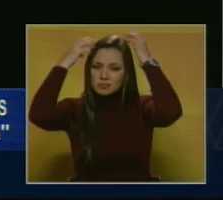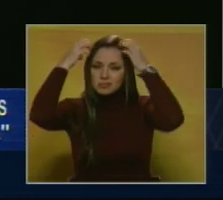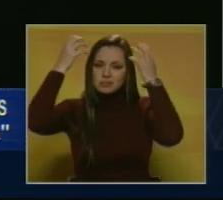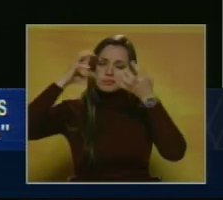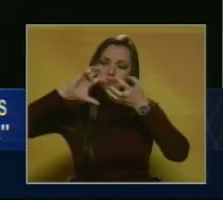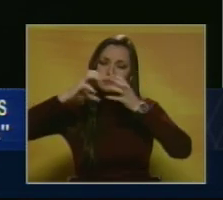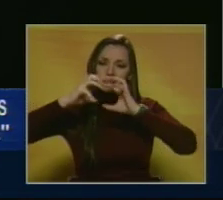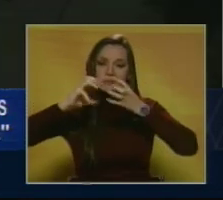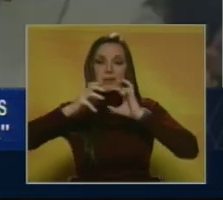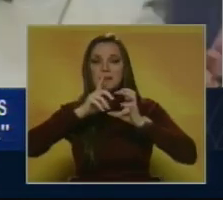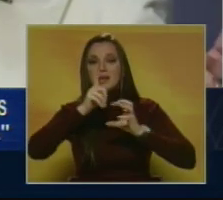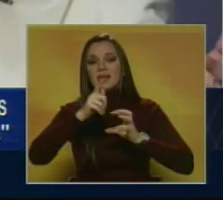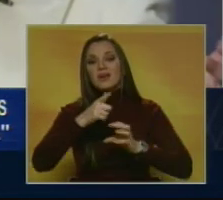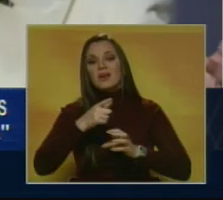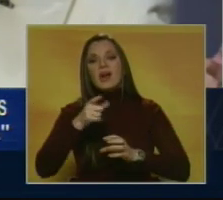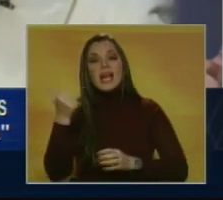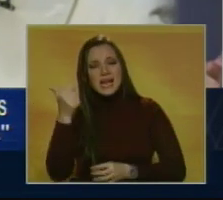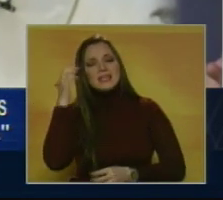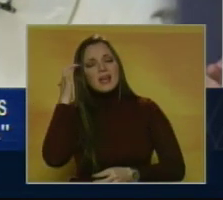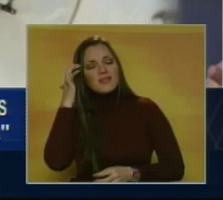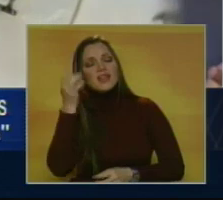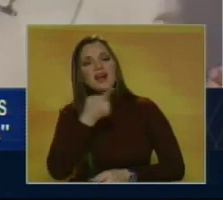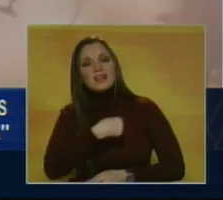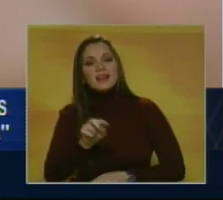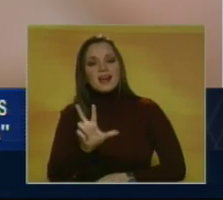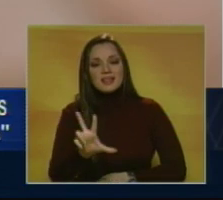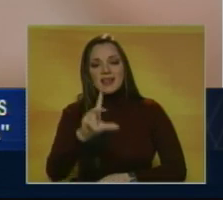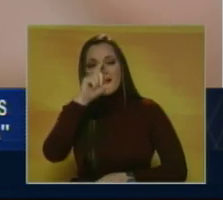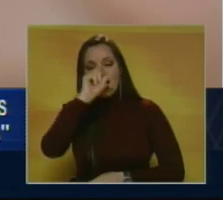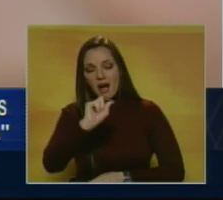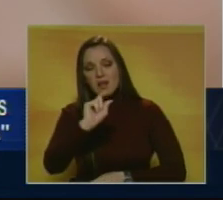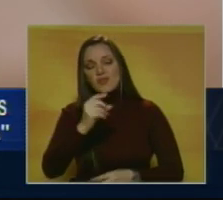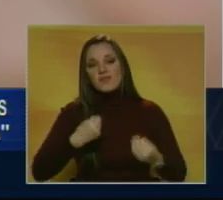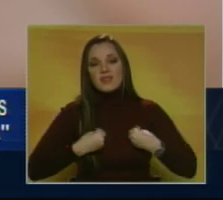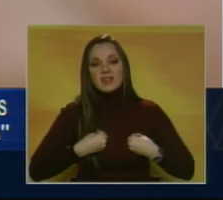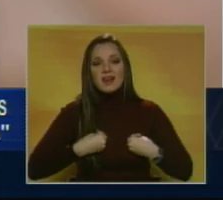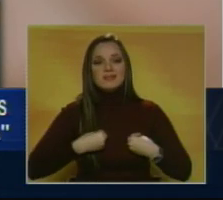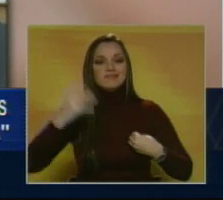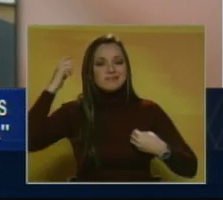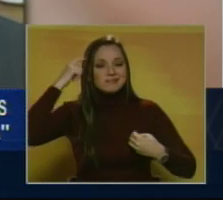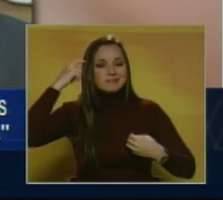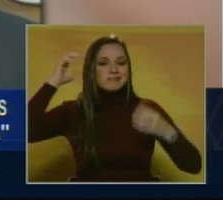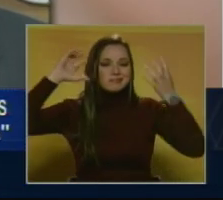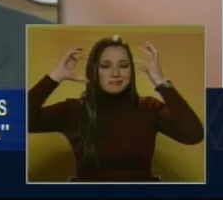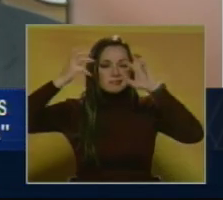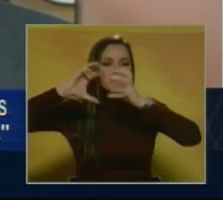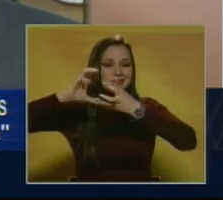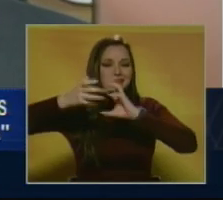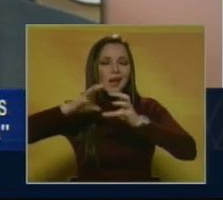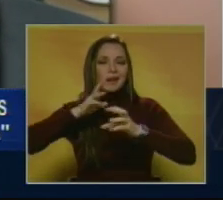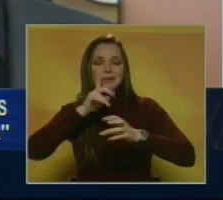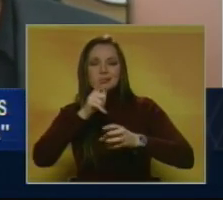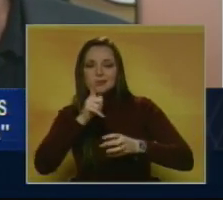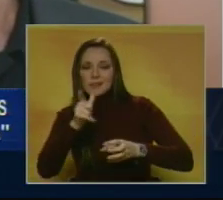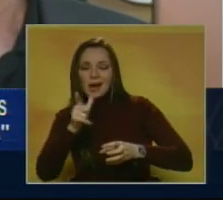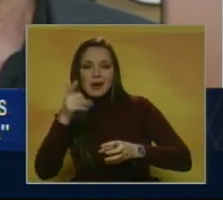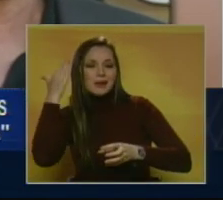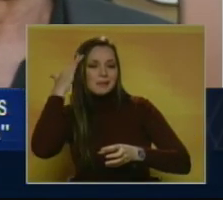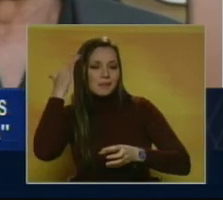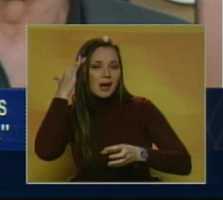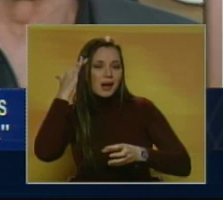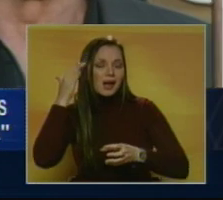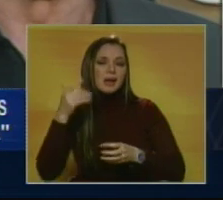neurodegenerativa solo le quedaban 3 años de vida. Dijo que la demencia de los cuerpos de Lewy, como se conoce la enfermedad, que a menudo